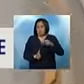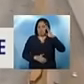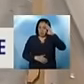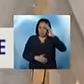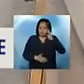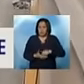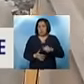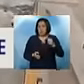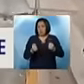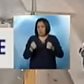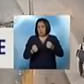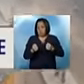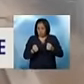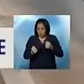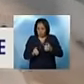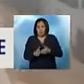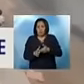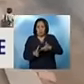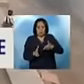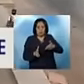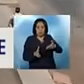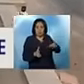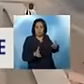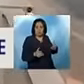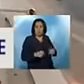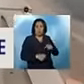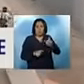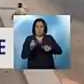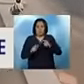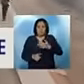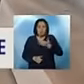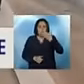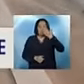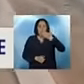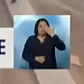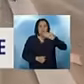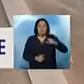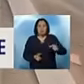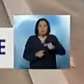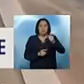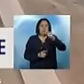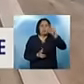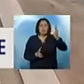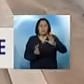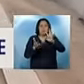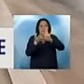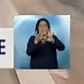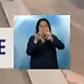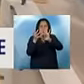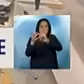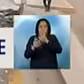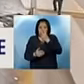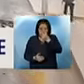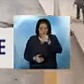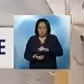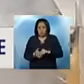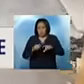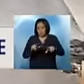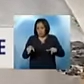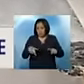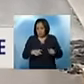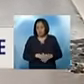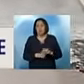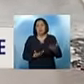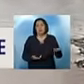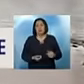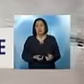de hacer que los vehículos retrocedan porque las personas están inhalando ese gas lacrimógeno. Ahí vemos el color gris, sobre todo, de este ambiente. Y